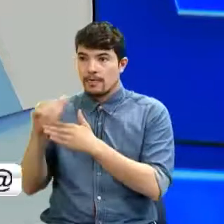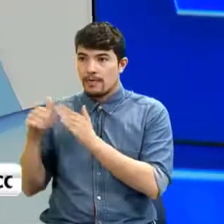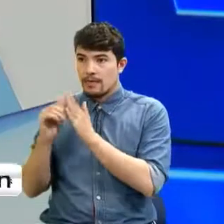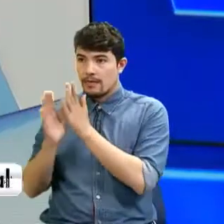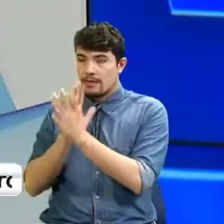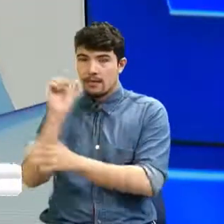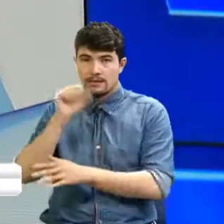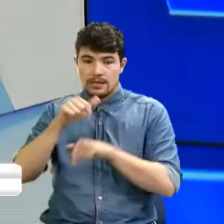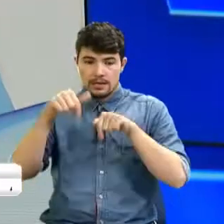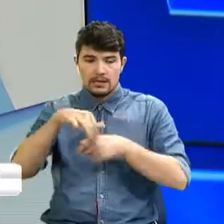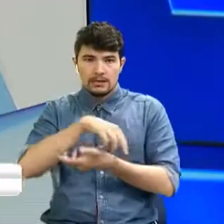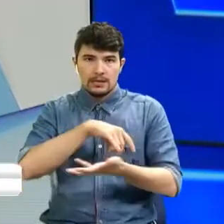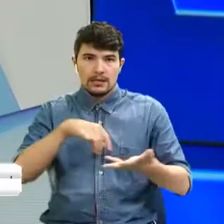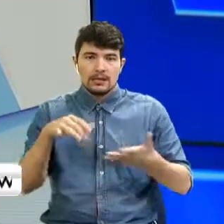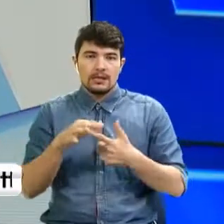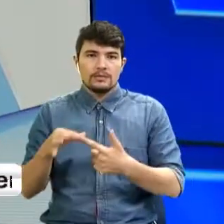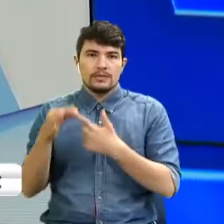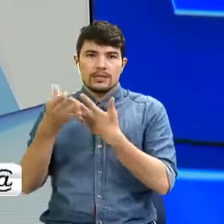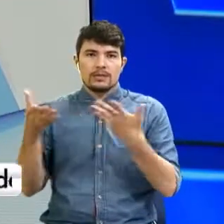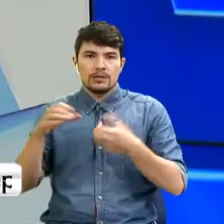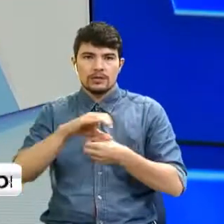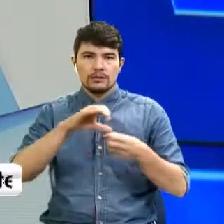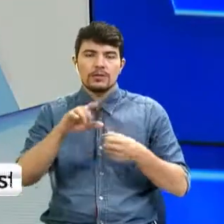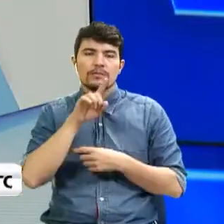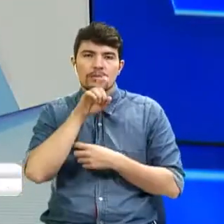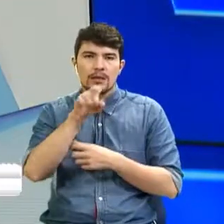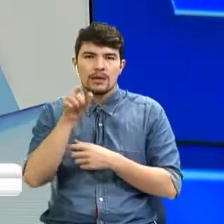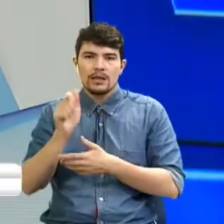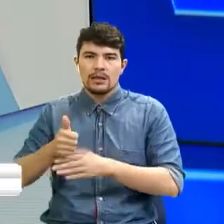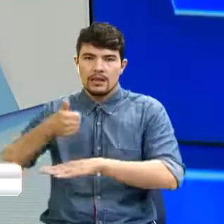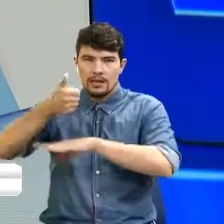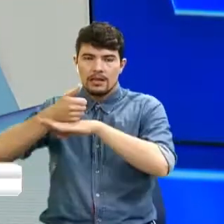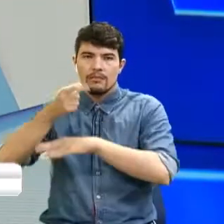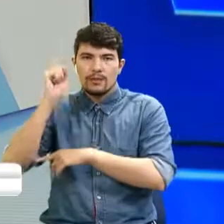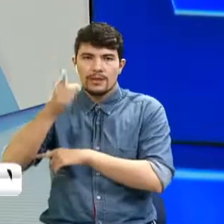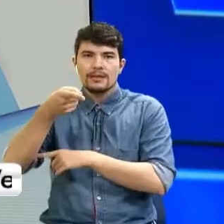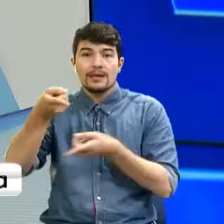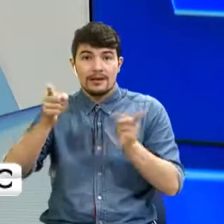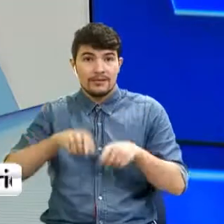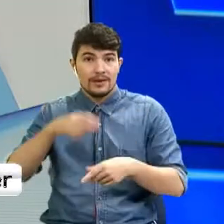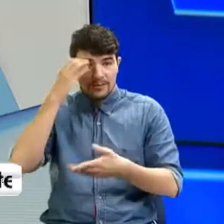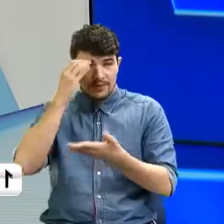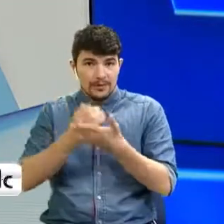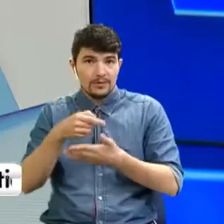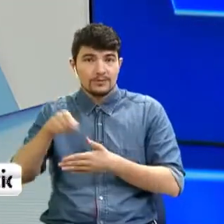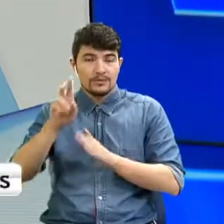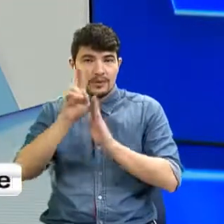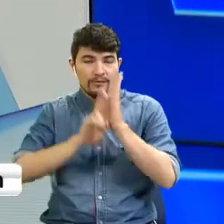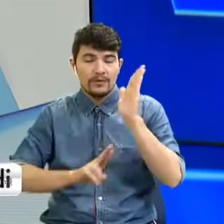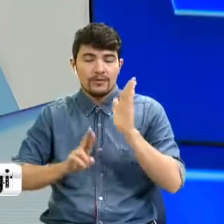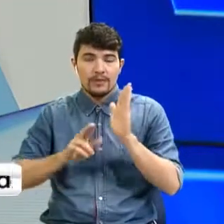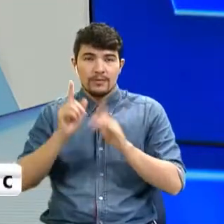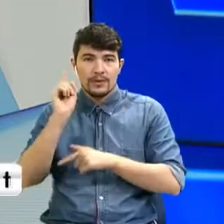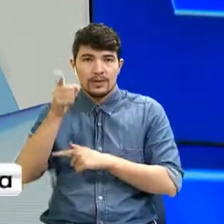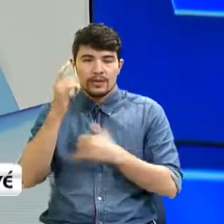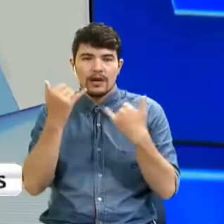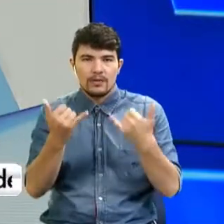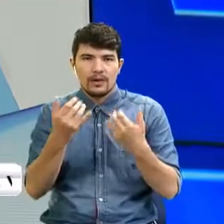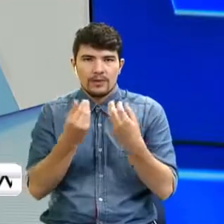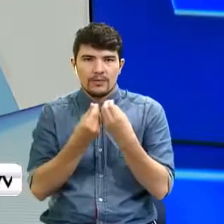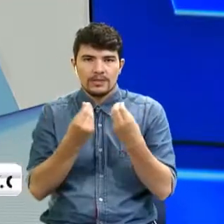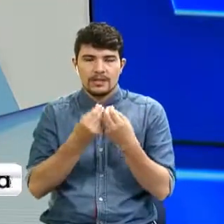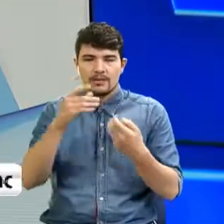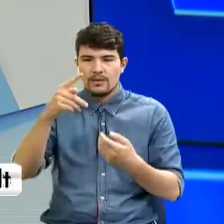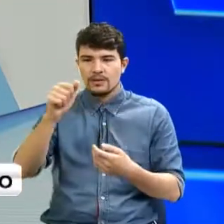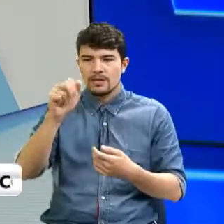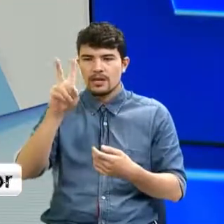y en santander específicamente en bucaramanga la dirigencia política también opinó con respecto a esta reforma política a esta hora nuestra compañera